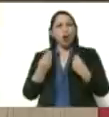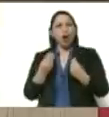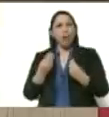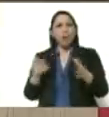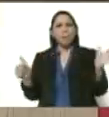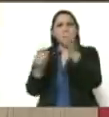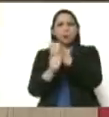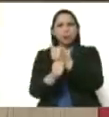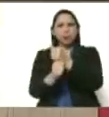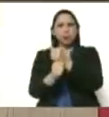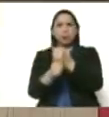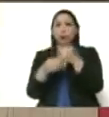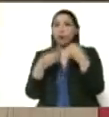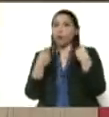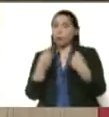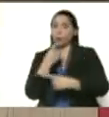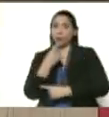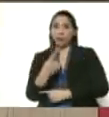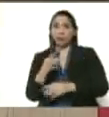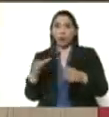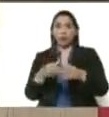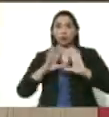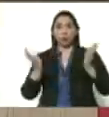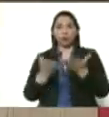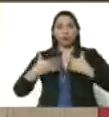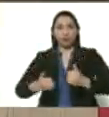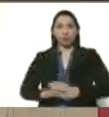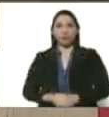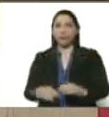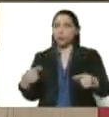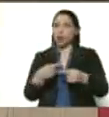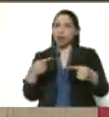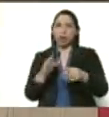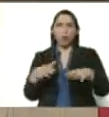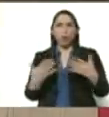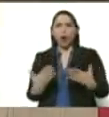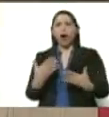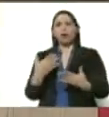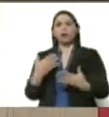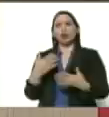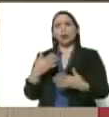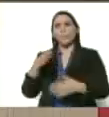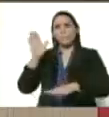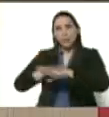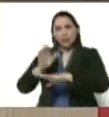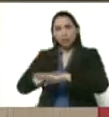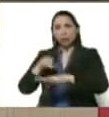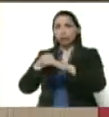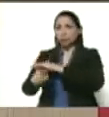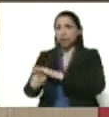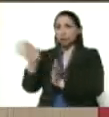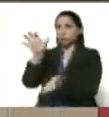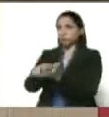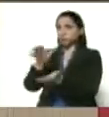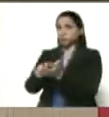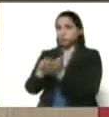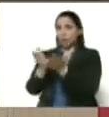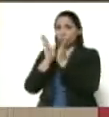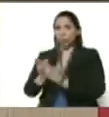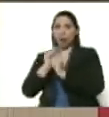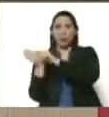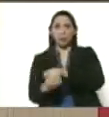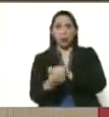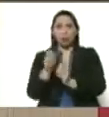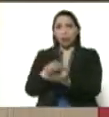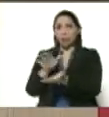caso? Tal como lo dice la Organización Mundial de la Salud. Cuando se presentó el primer foco de la Academia de Béisbol en Nueva